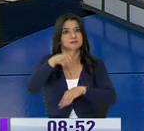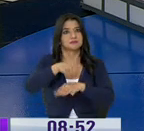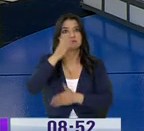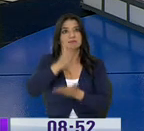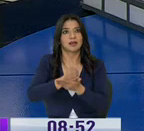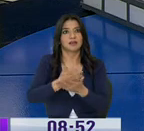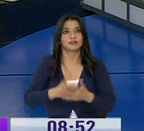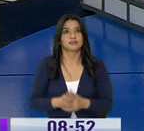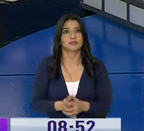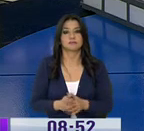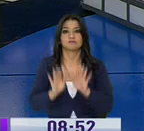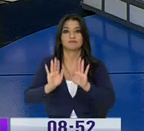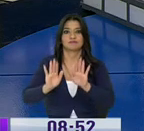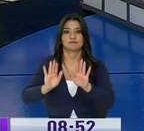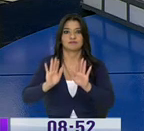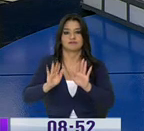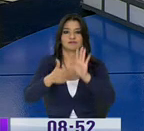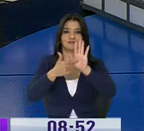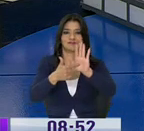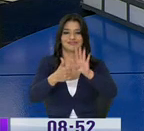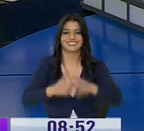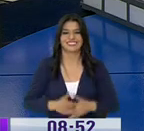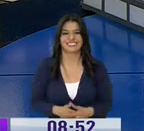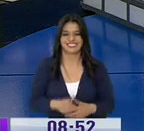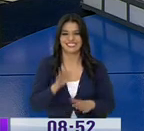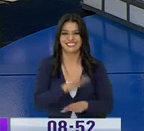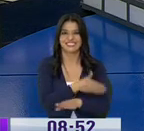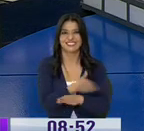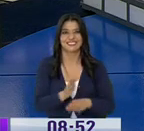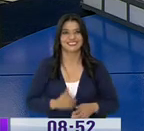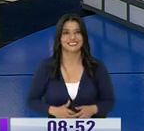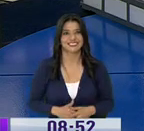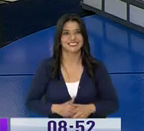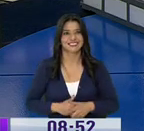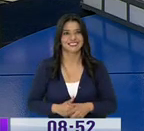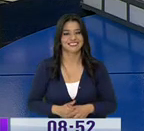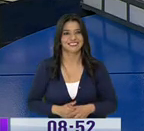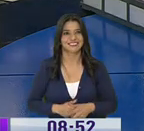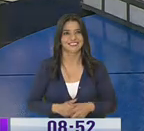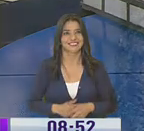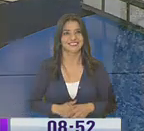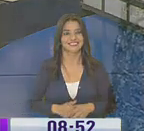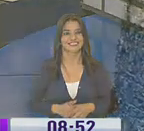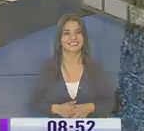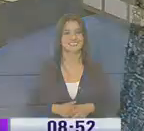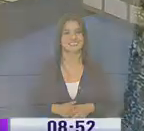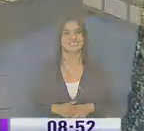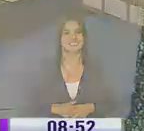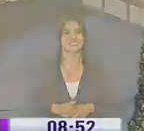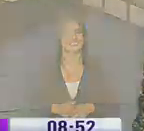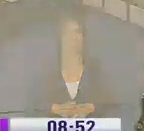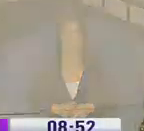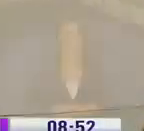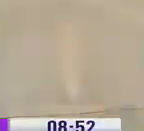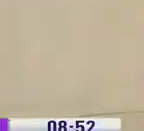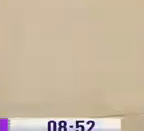Paquito. Ya vamos contigo, Paquito, que nos llenes del espíritu de Navidad. Échale.